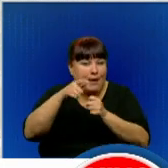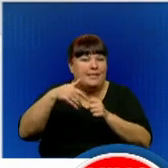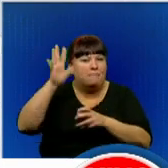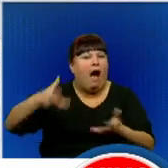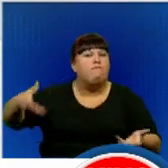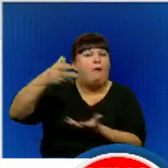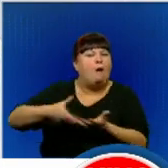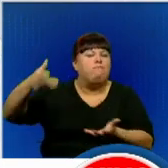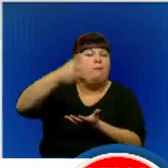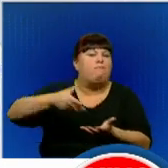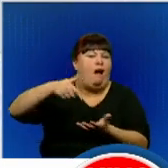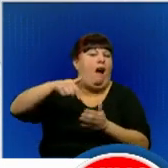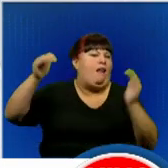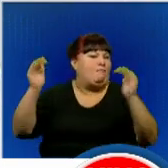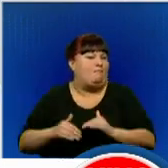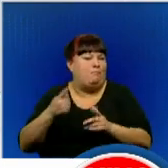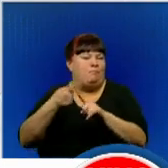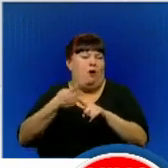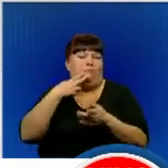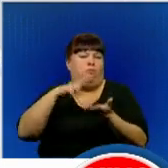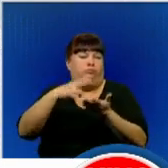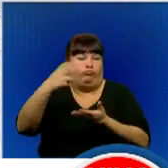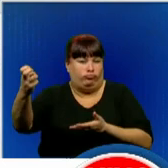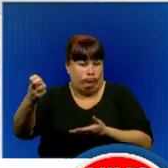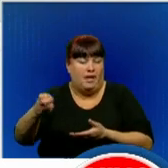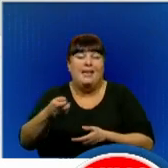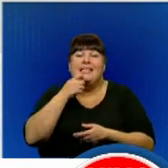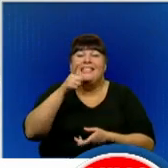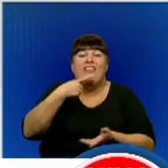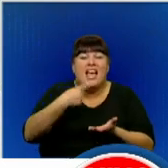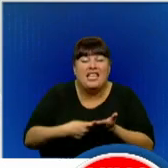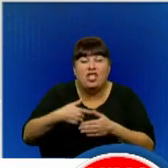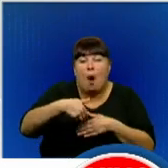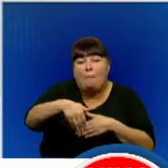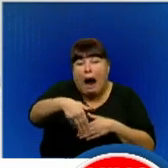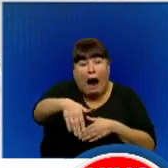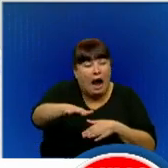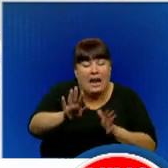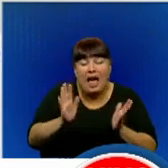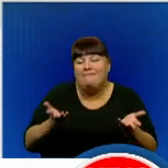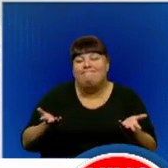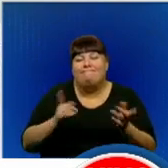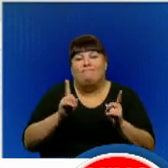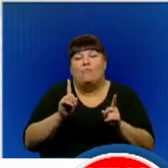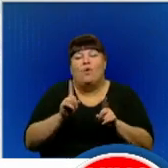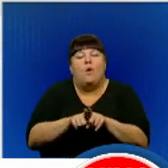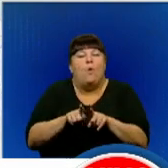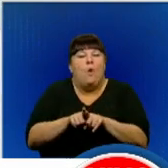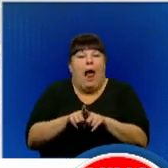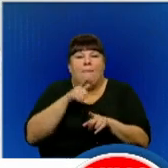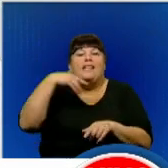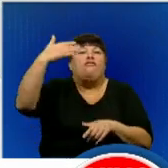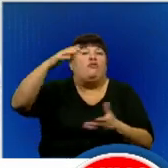invertía estamos si seguimos tomando decisiones para el corto plazo no estamos y estamos